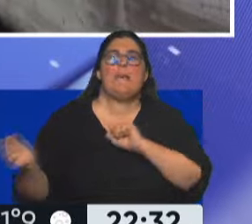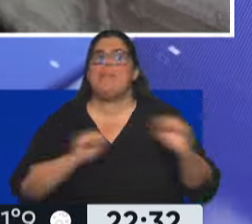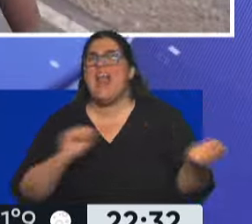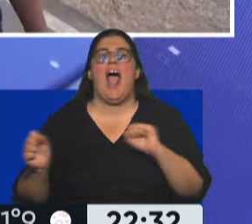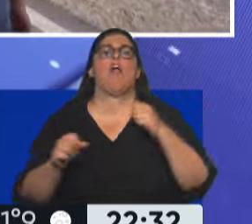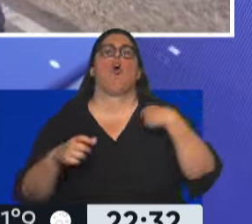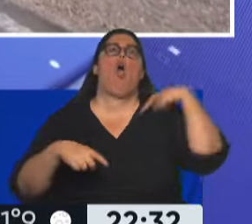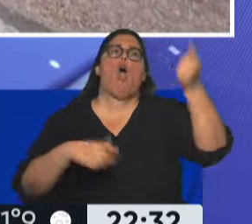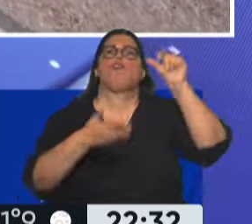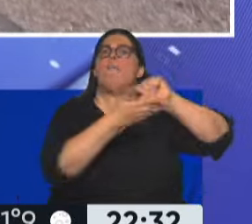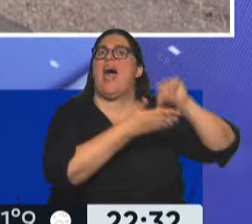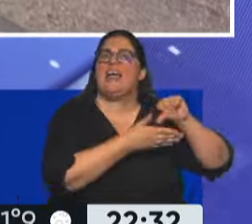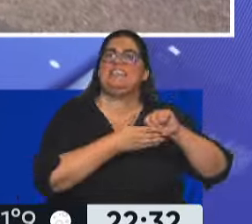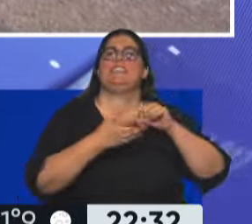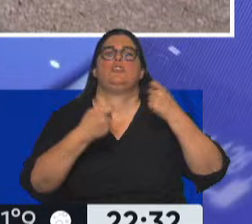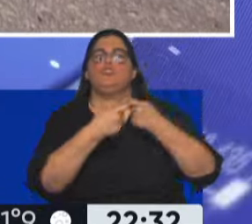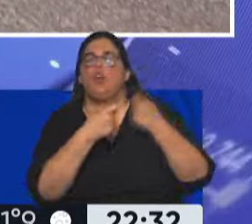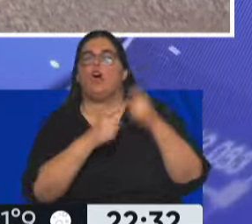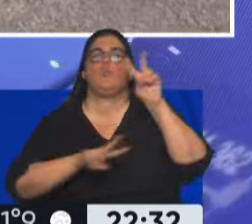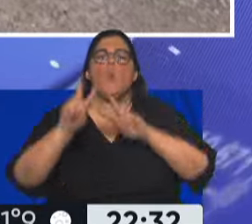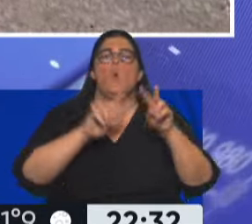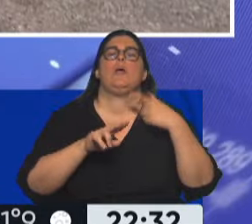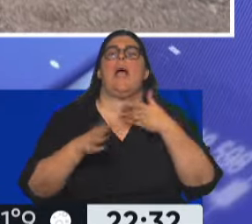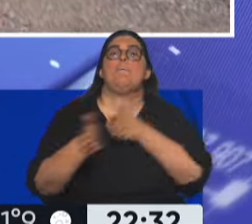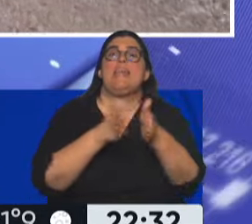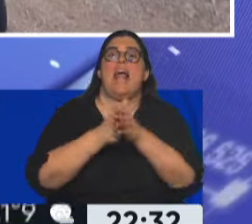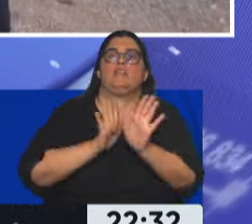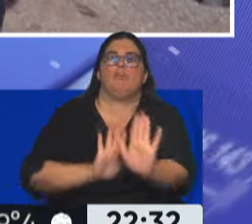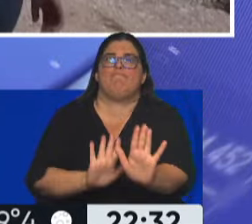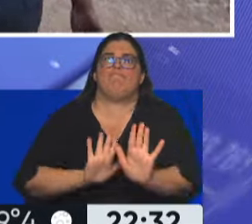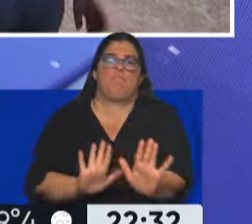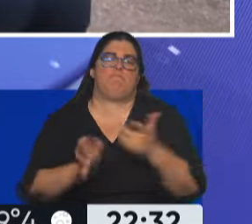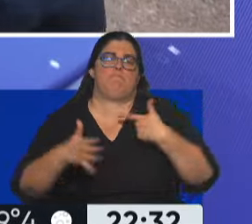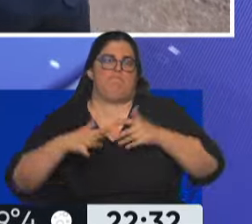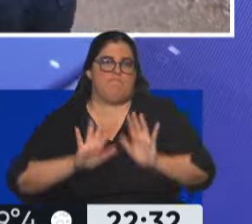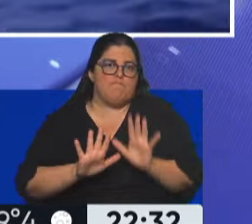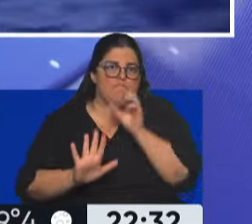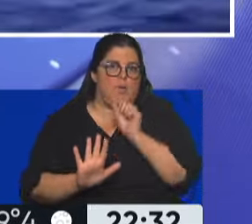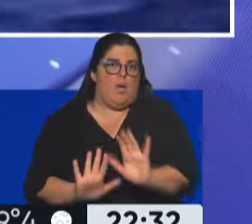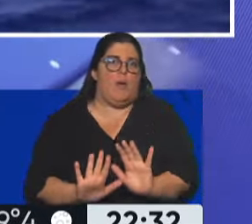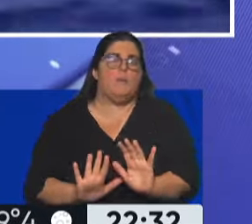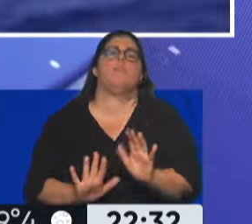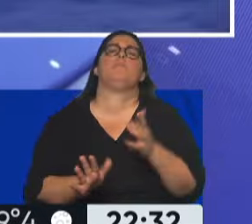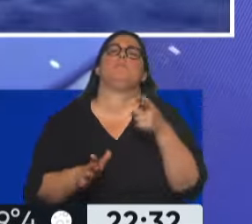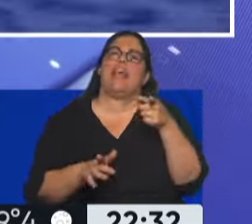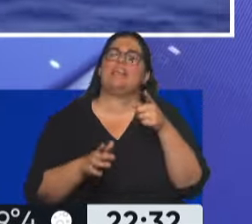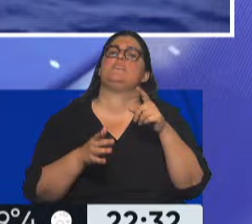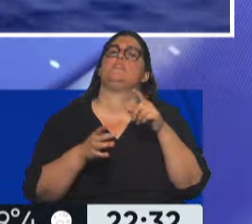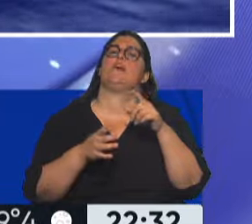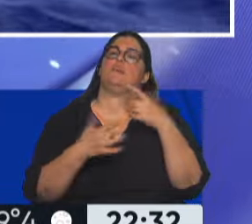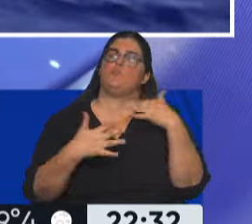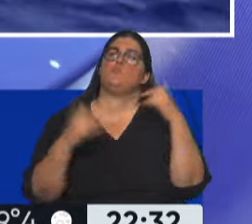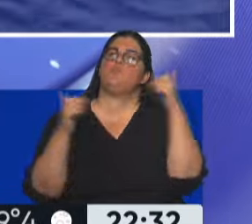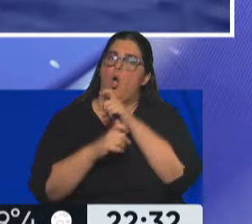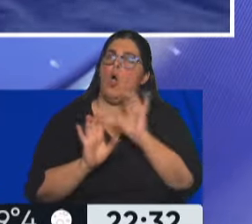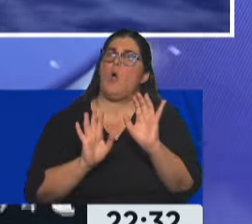los países mediterráneos para contener la inmigración. Esa es una puerta que tiene un montón de problemas, que es poner